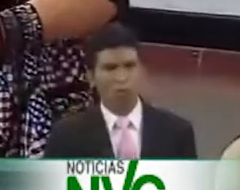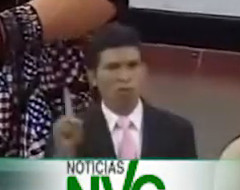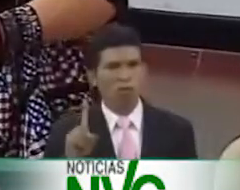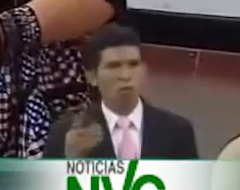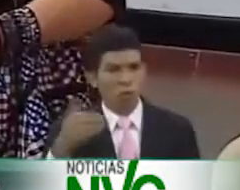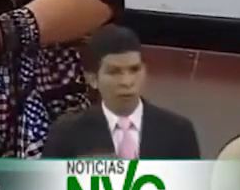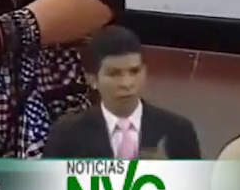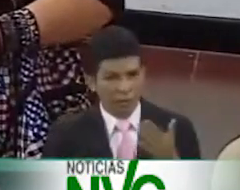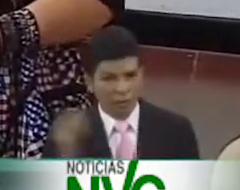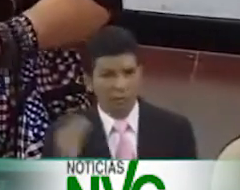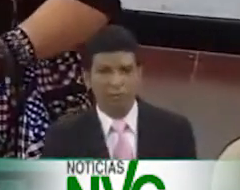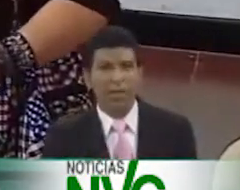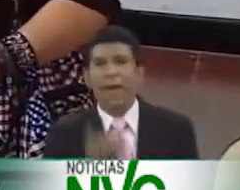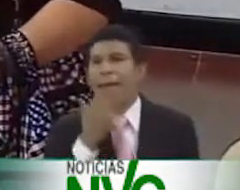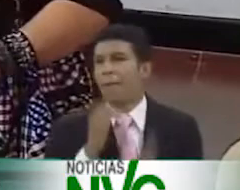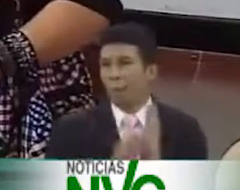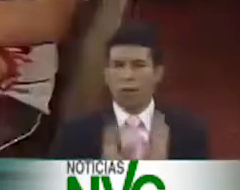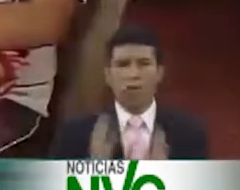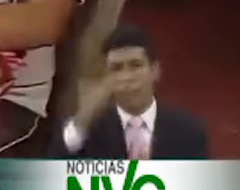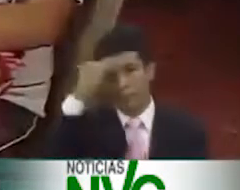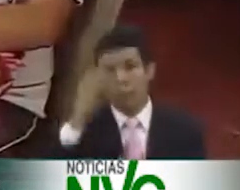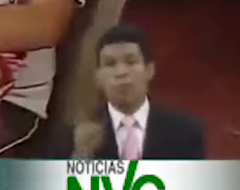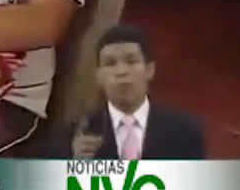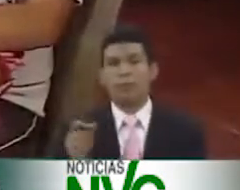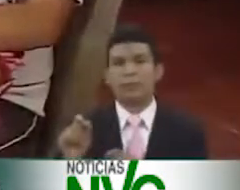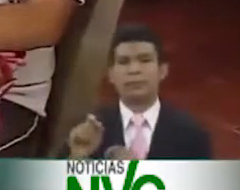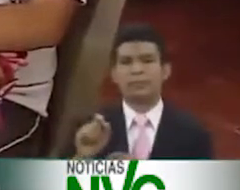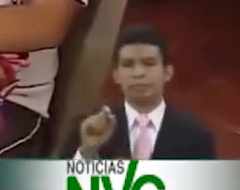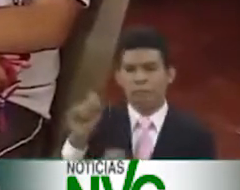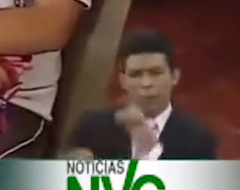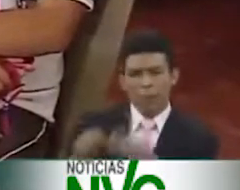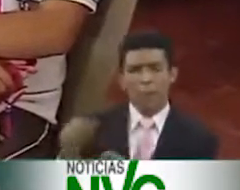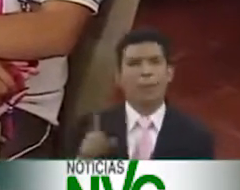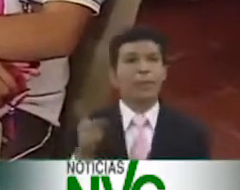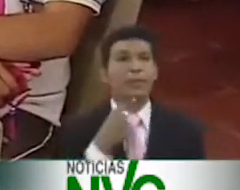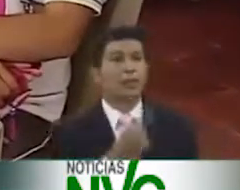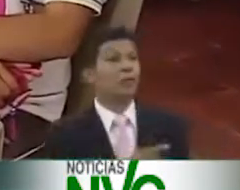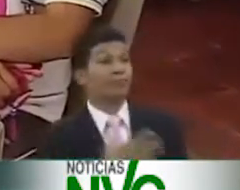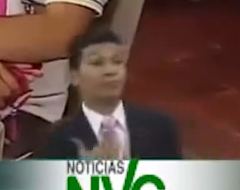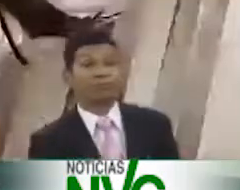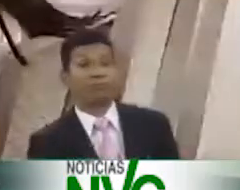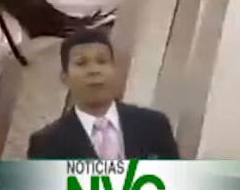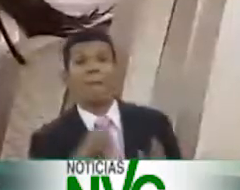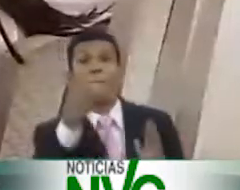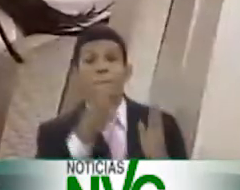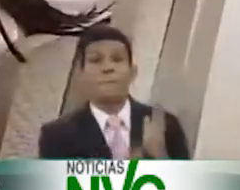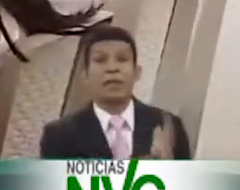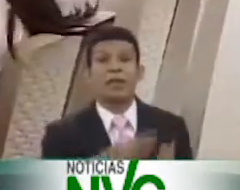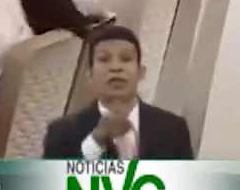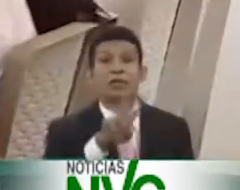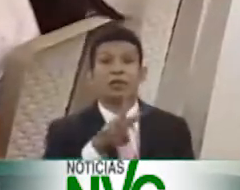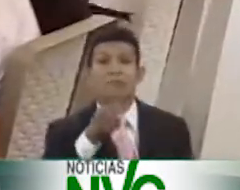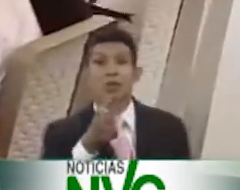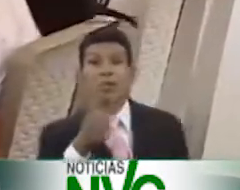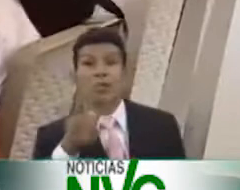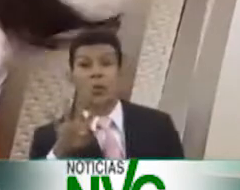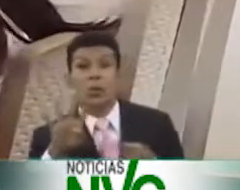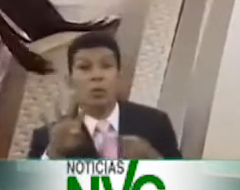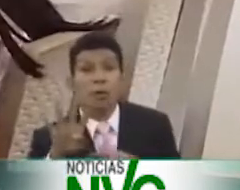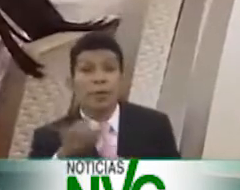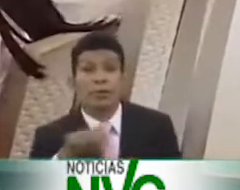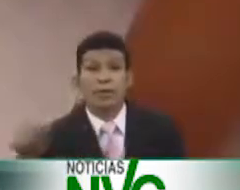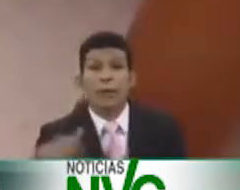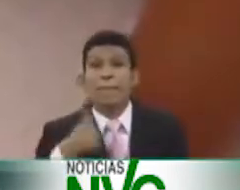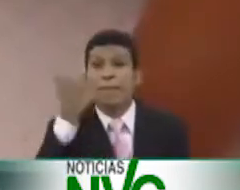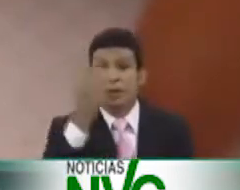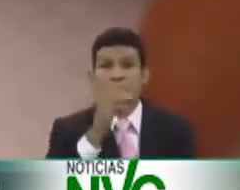clases presenciales, desde los cuales se coordinarán todas las acciones tendientes a brindar las garantías necesarias para que los